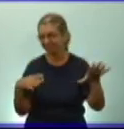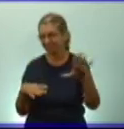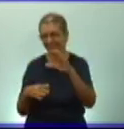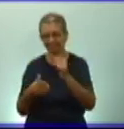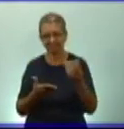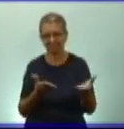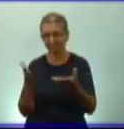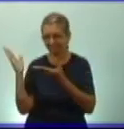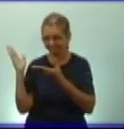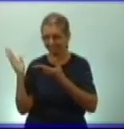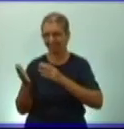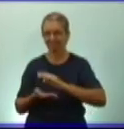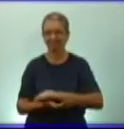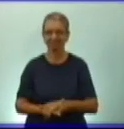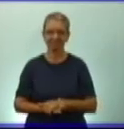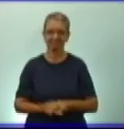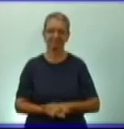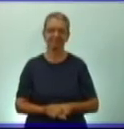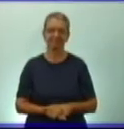ustedes.